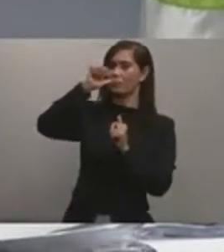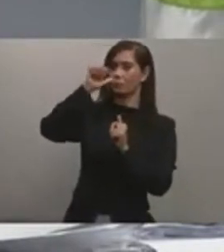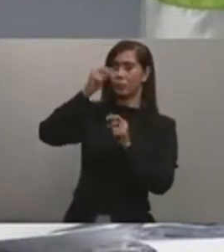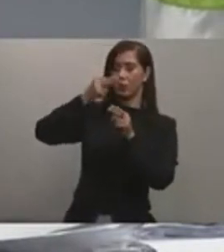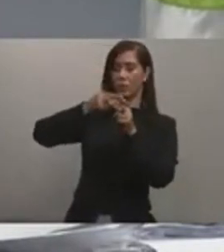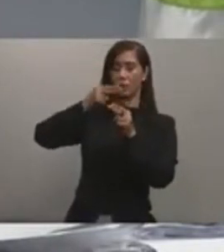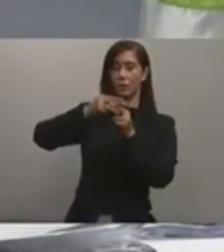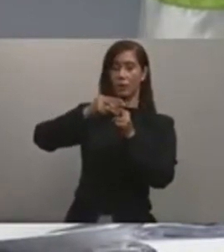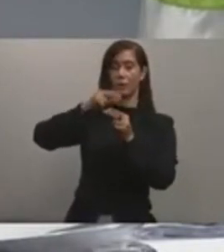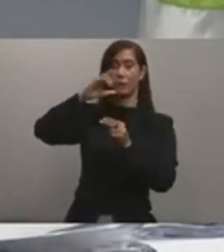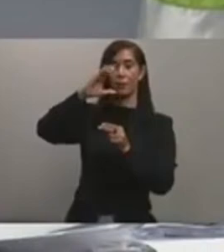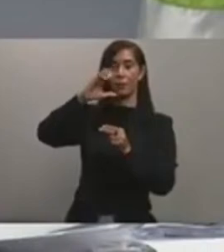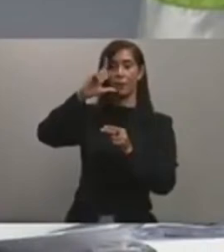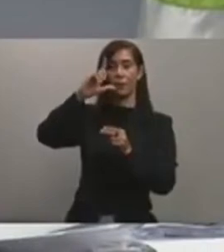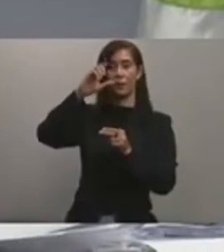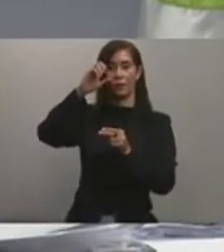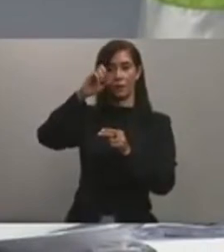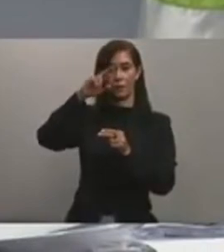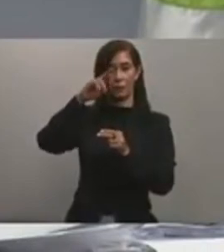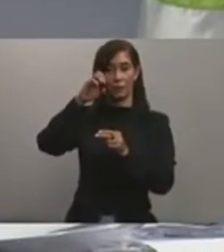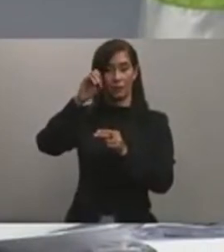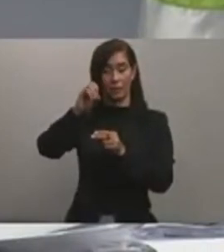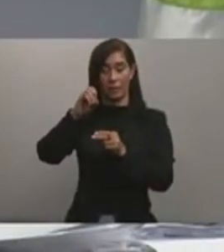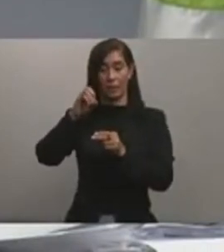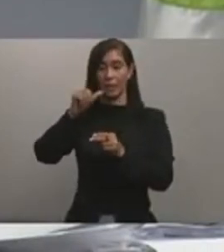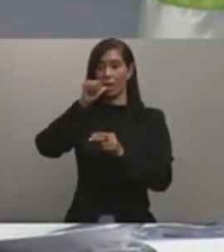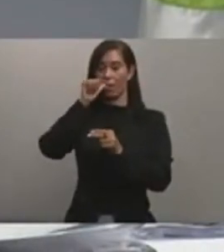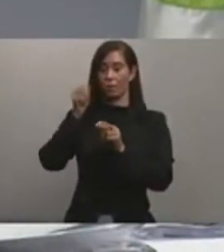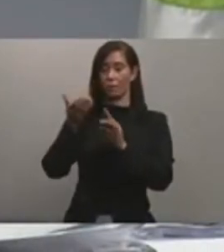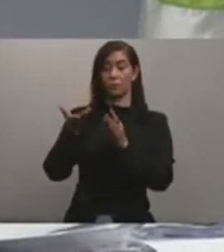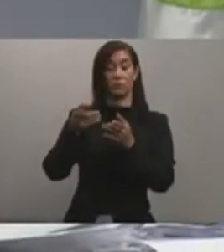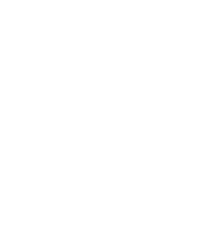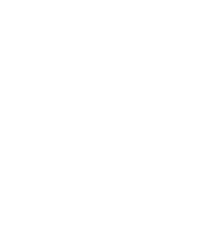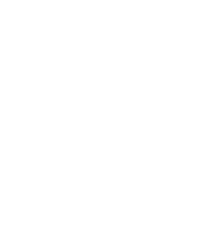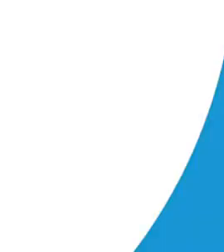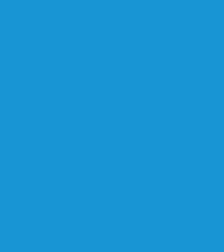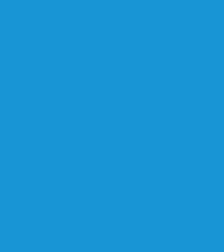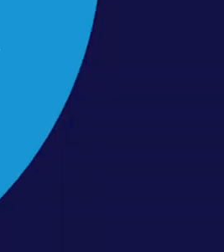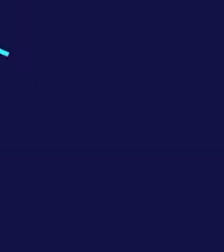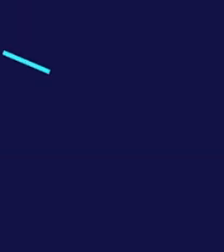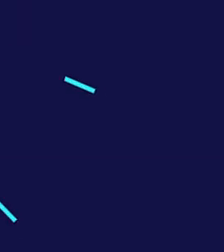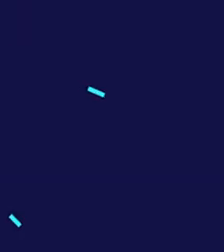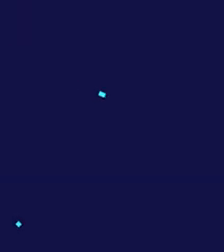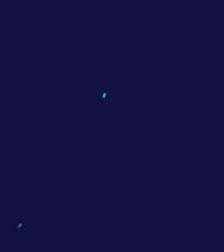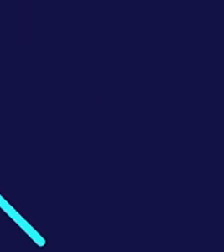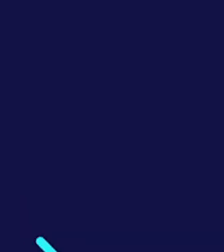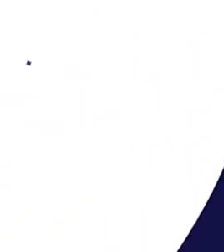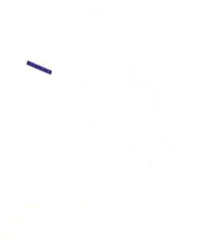una importante preocupación de salud pública en el país.